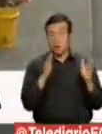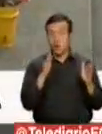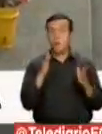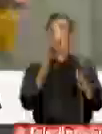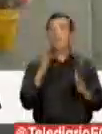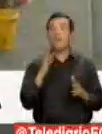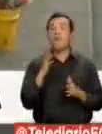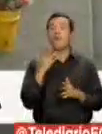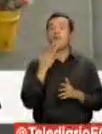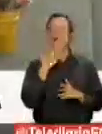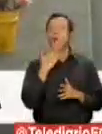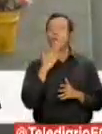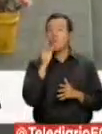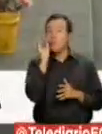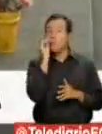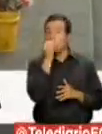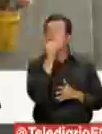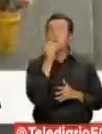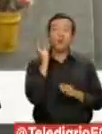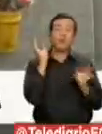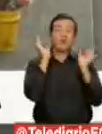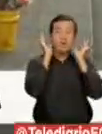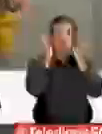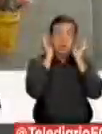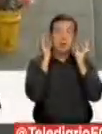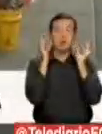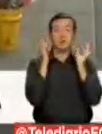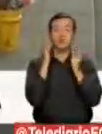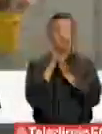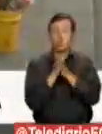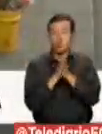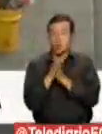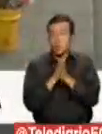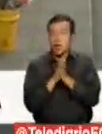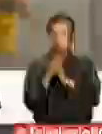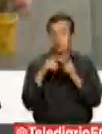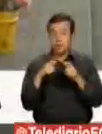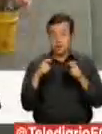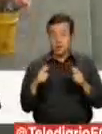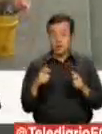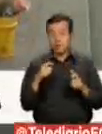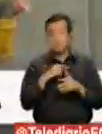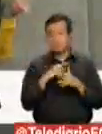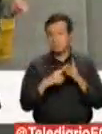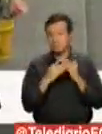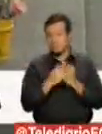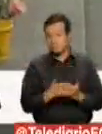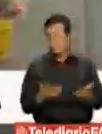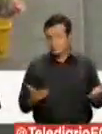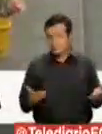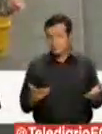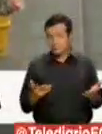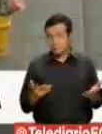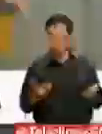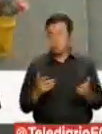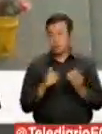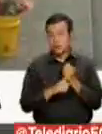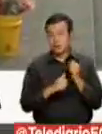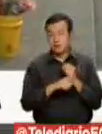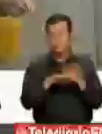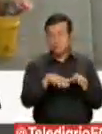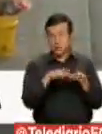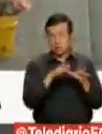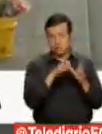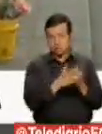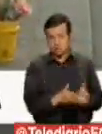sino también, ¿por qué no?, un par de pendientes, de endulzarles la vida con unos turrones, con unas caquitas de perro también que están